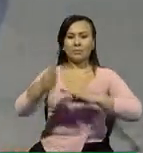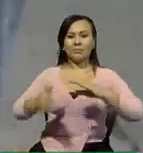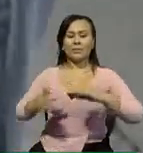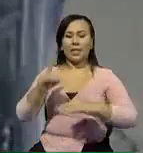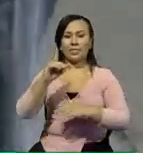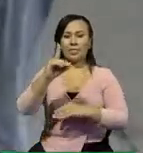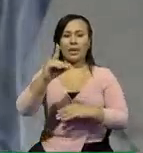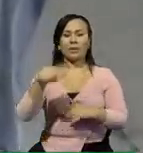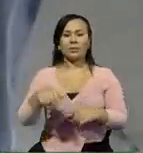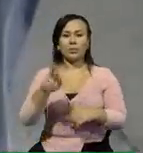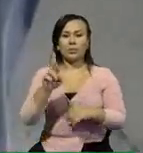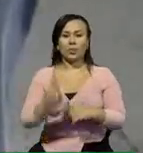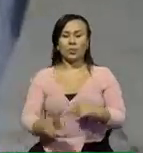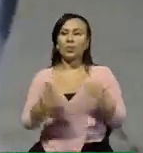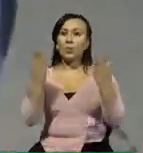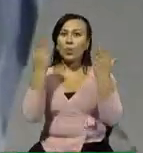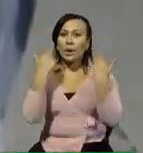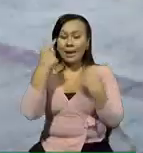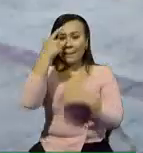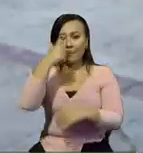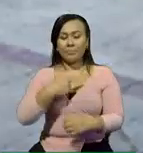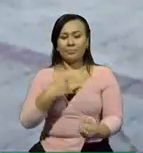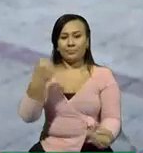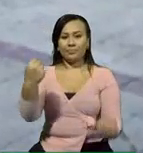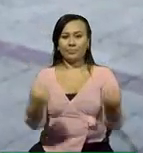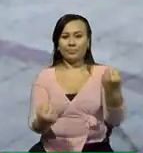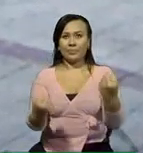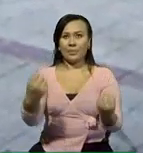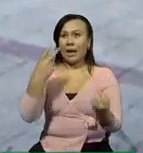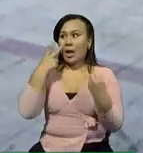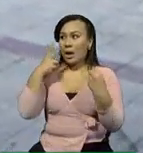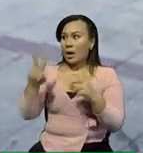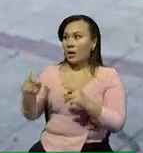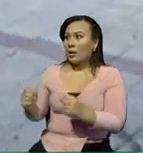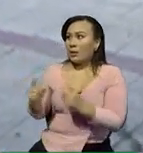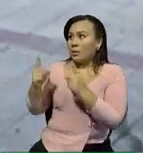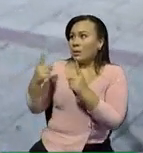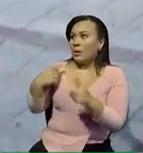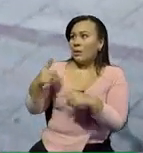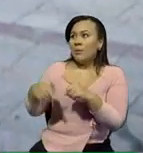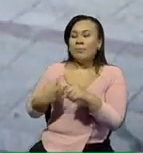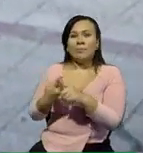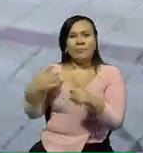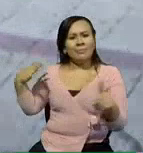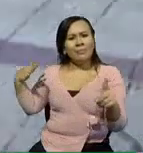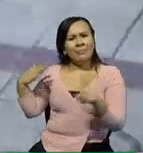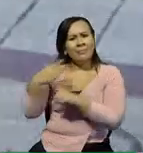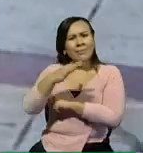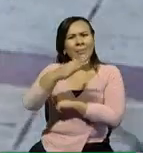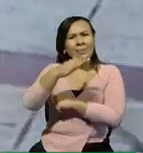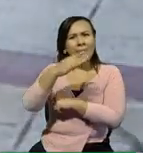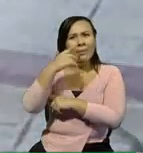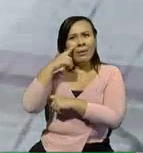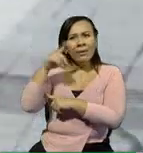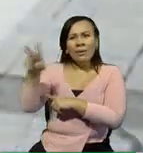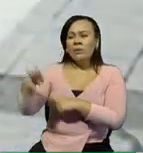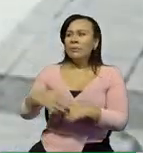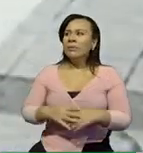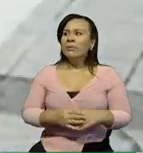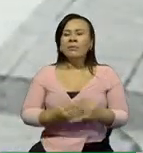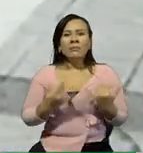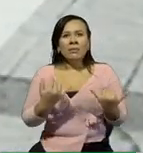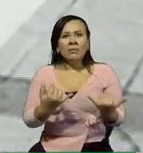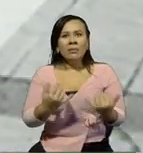de Guayaquil. El conductor de un vehículo apareció de repente mientras ellos cruzaban la calle y los arrolló. Íbamos llegando